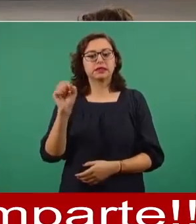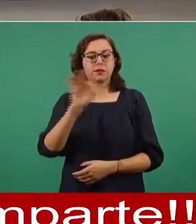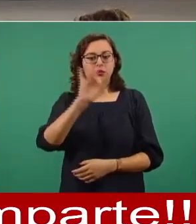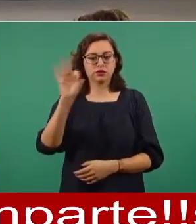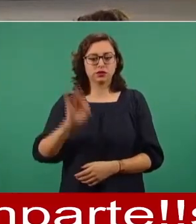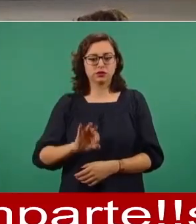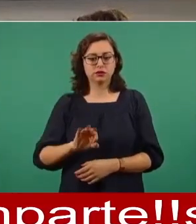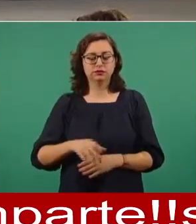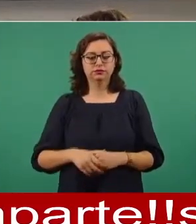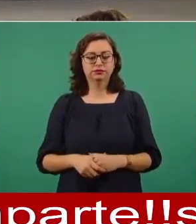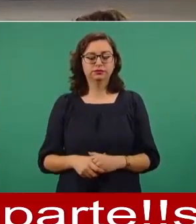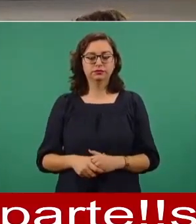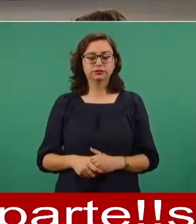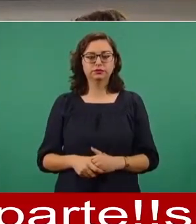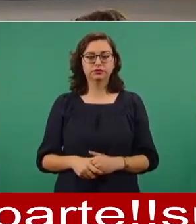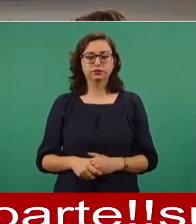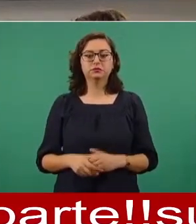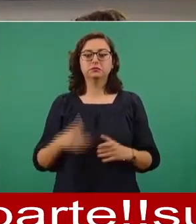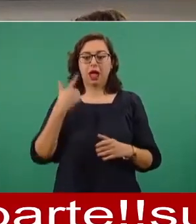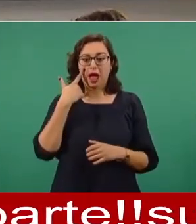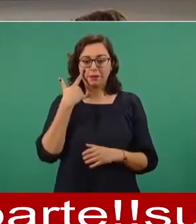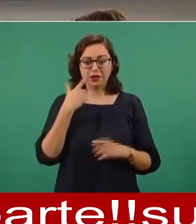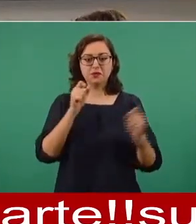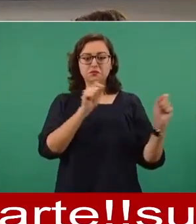¿Por qué no pasamos una por una?